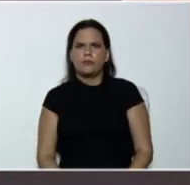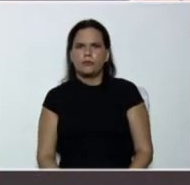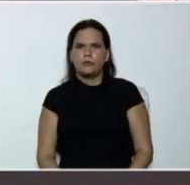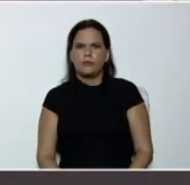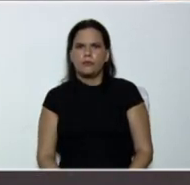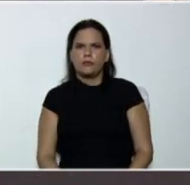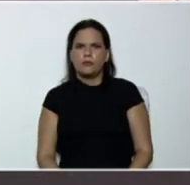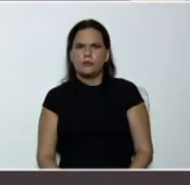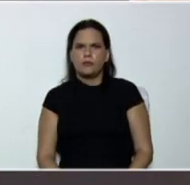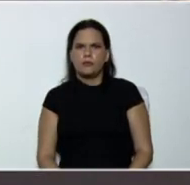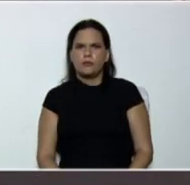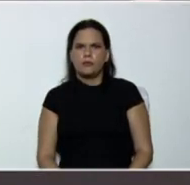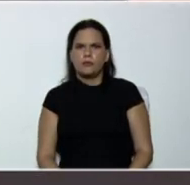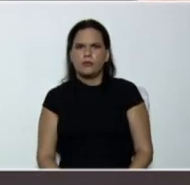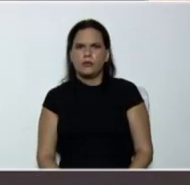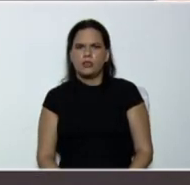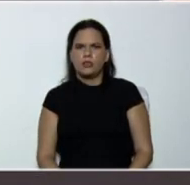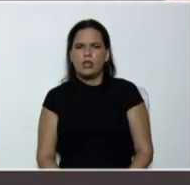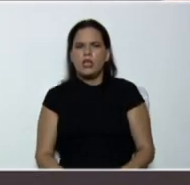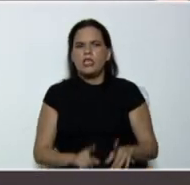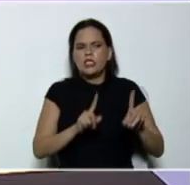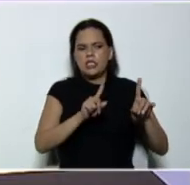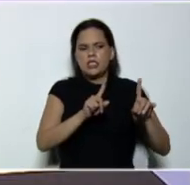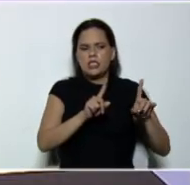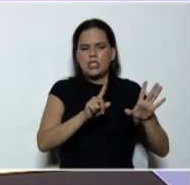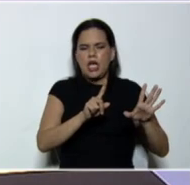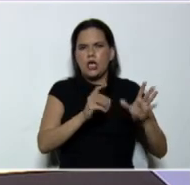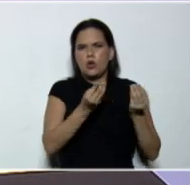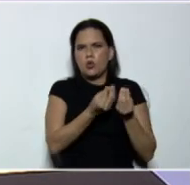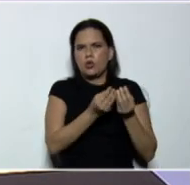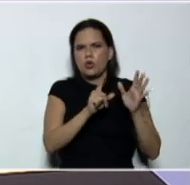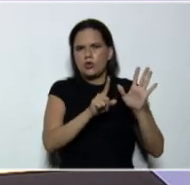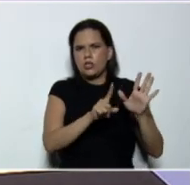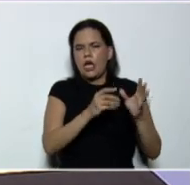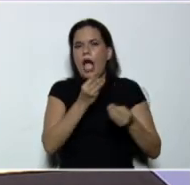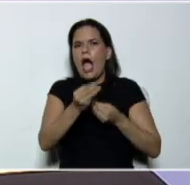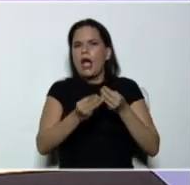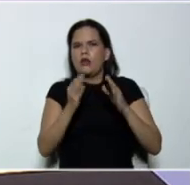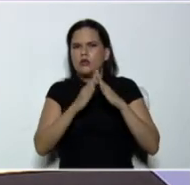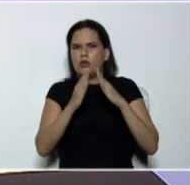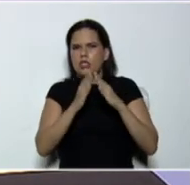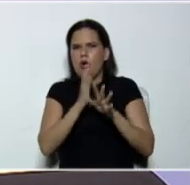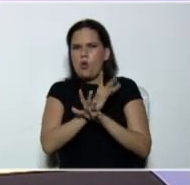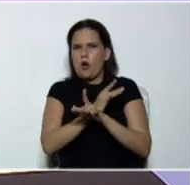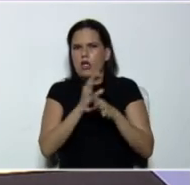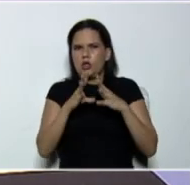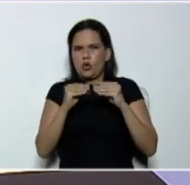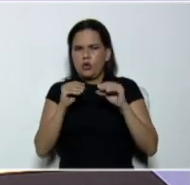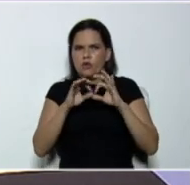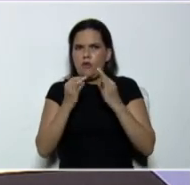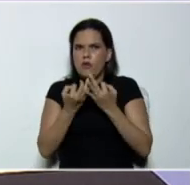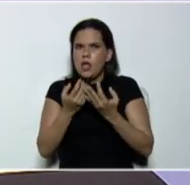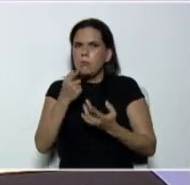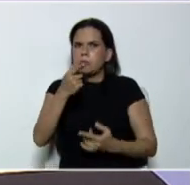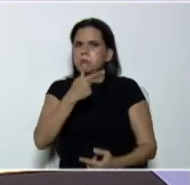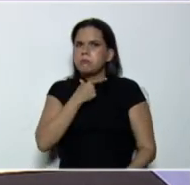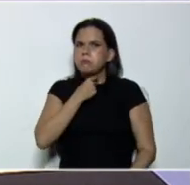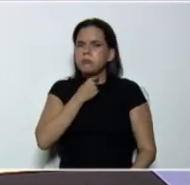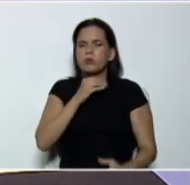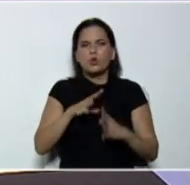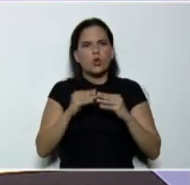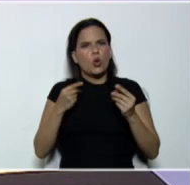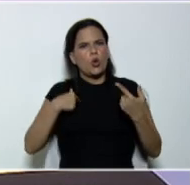Esta. De este lado aquí, 6 con 6, ¿verdad? Háganlo en su casa y jueguen todos con su familia. Muy interesante todo lo aprendido